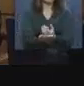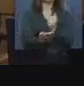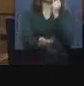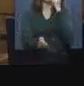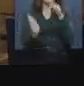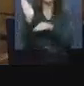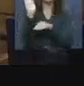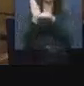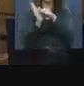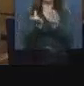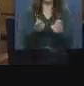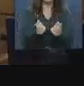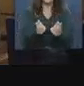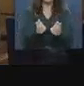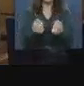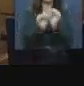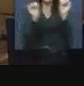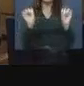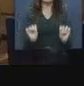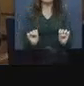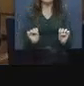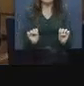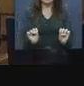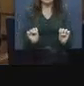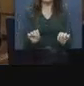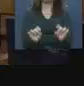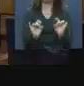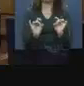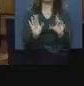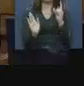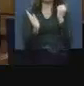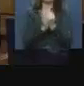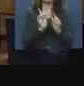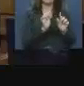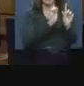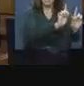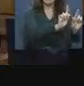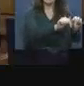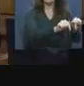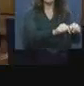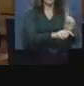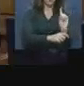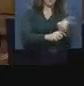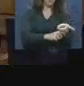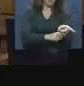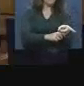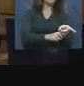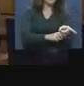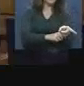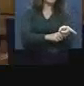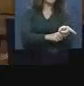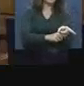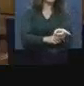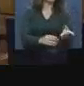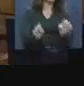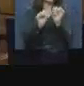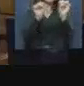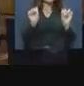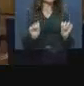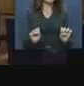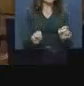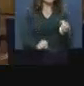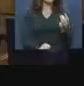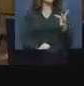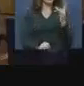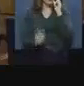serán los niveles de calidad del sistema. Con ello, se establece la acreditación institucional obligatoria, de modo tal que el sistema